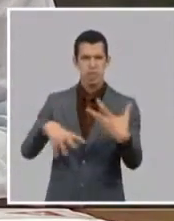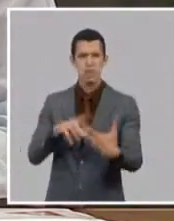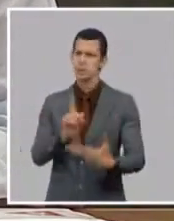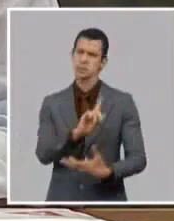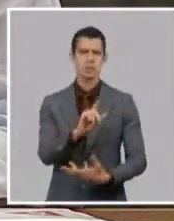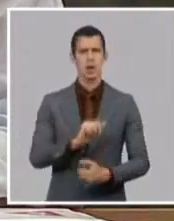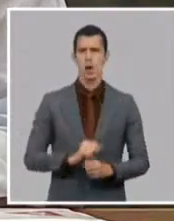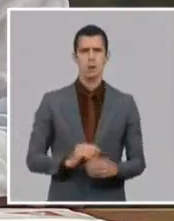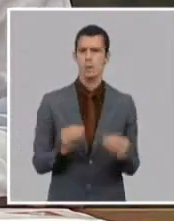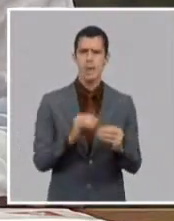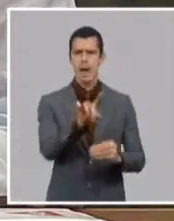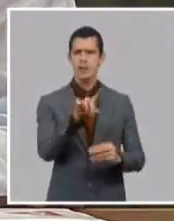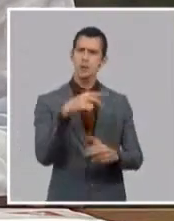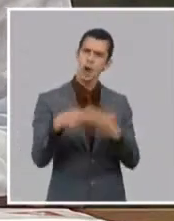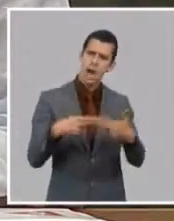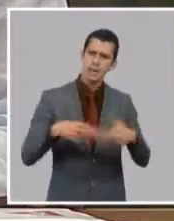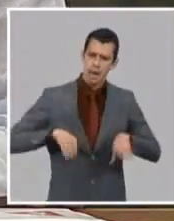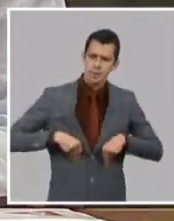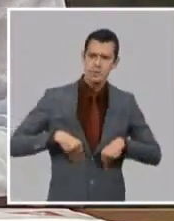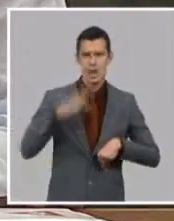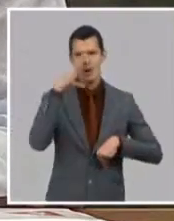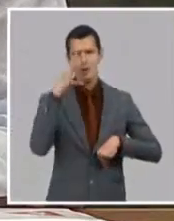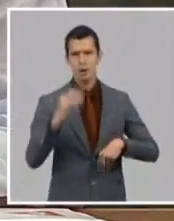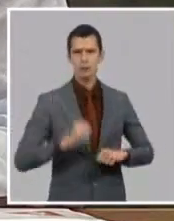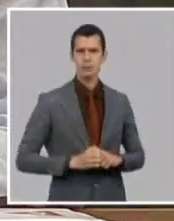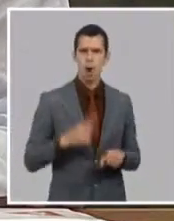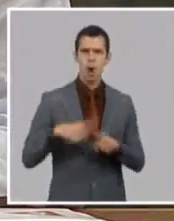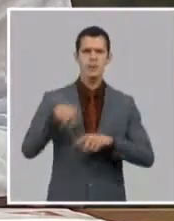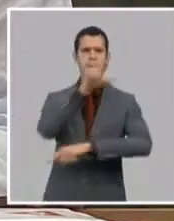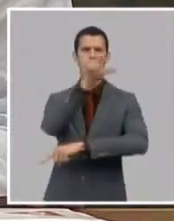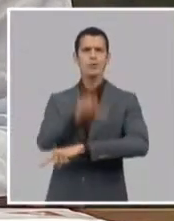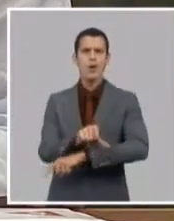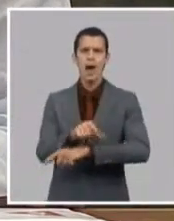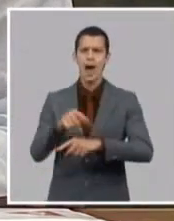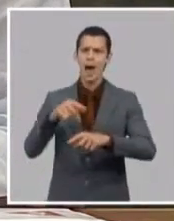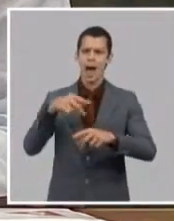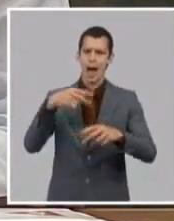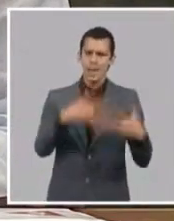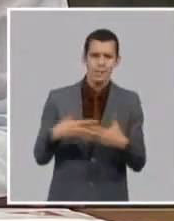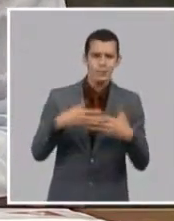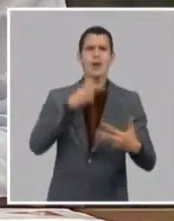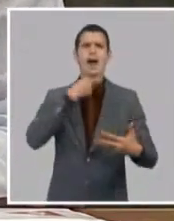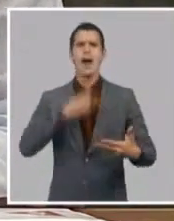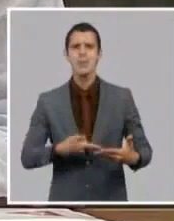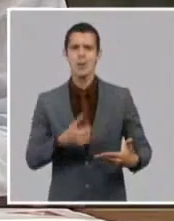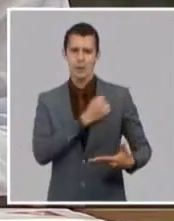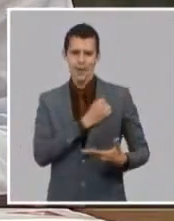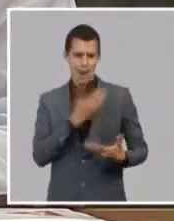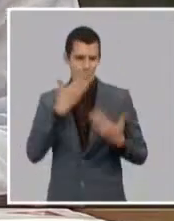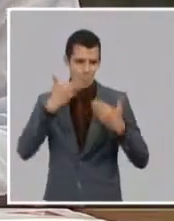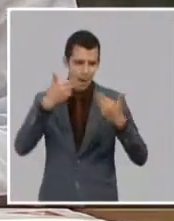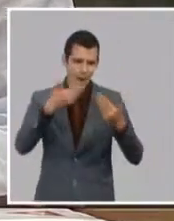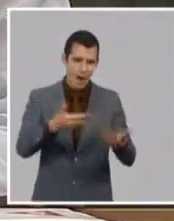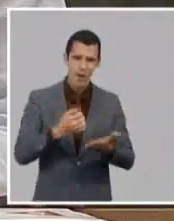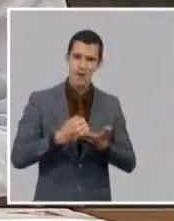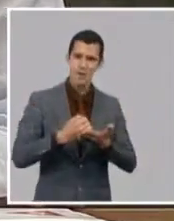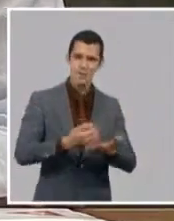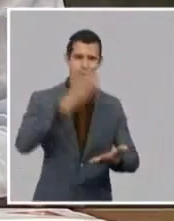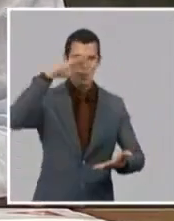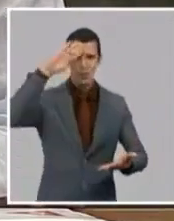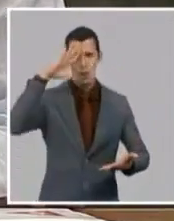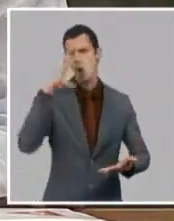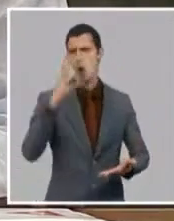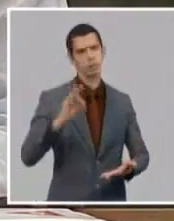mejor para nuestra tierra ni para nuestra nación. Nuestros problemas se resuelven entre cubanos en la revolución. Así ha